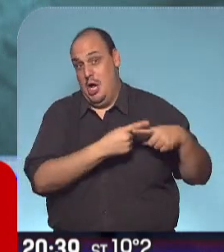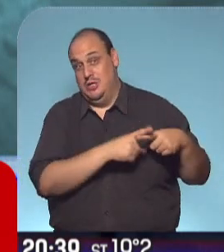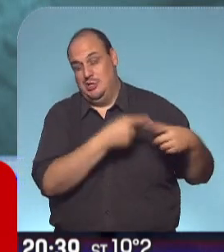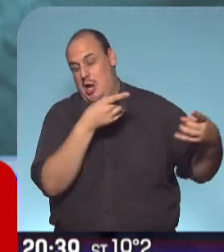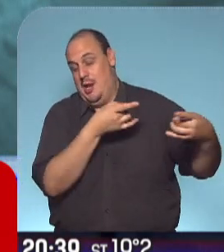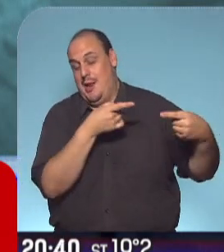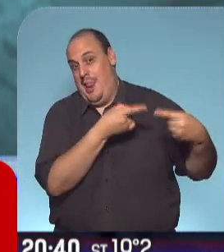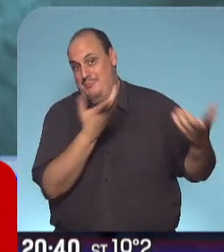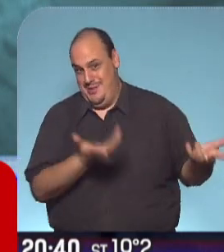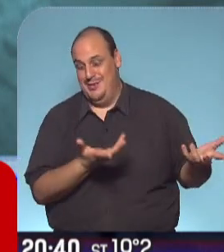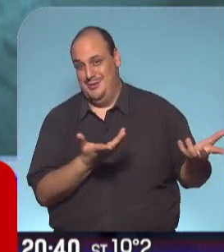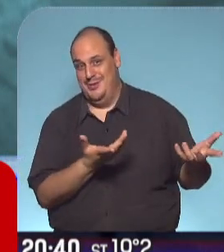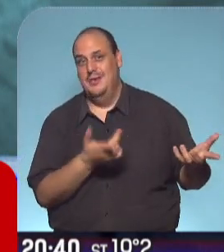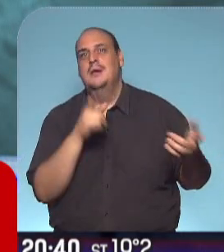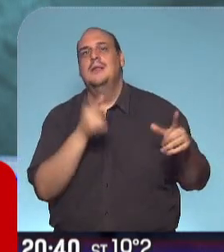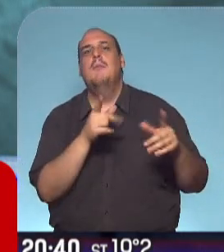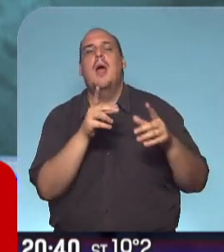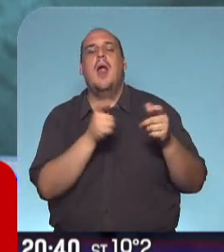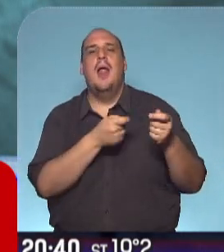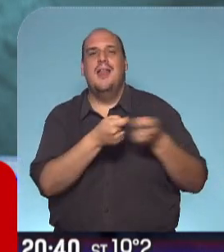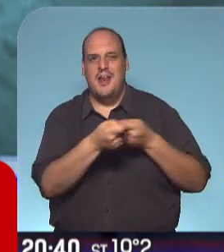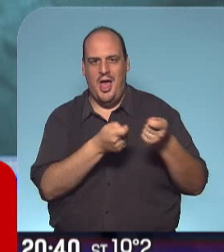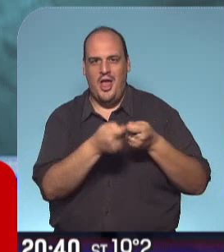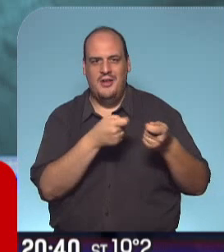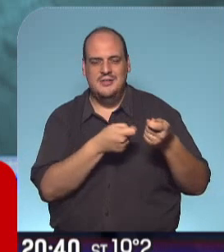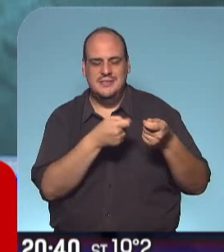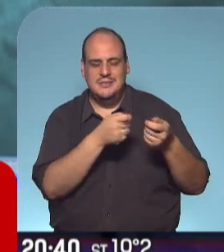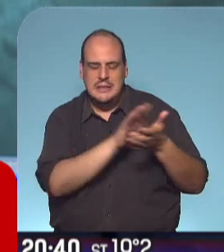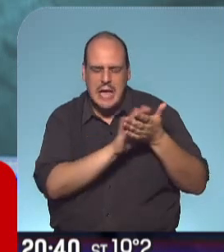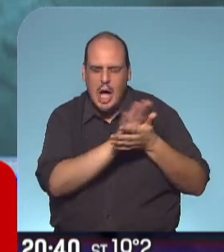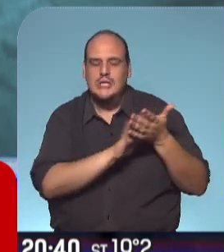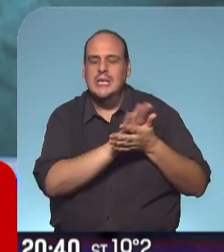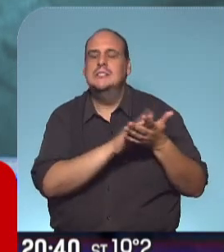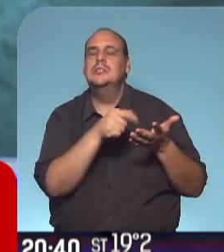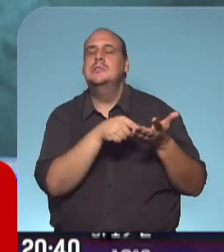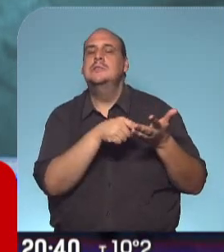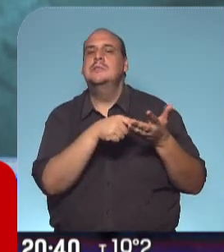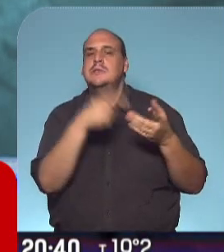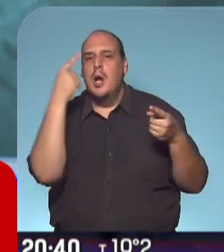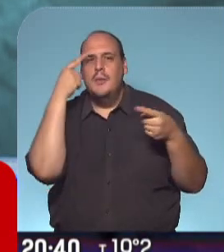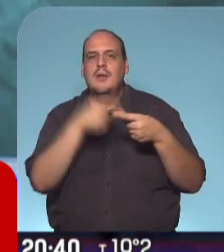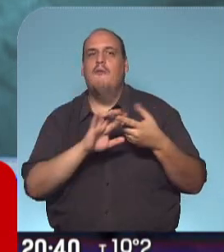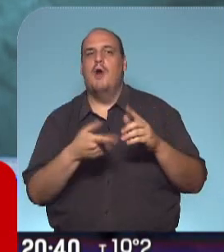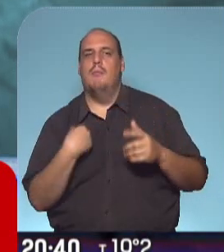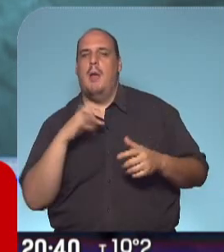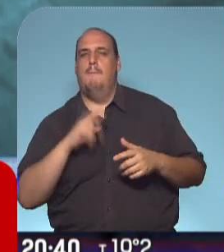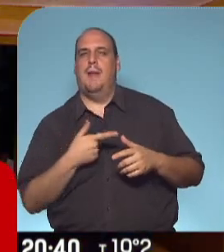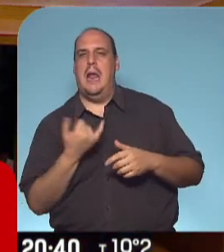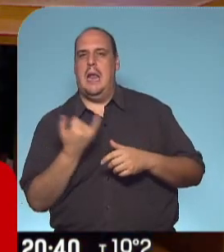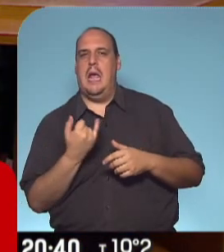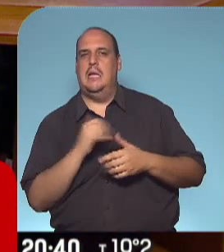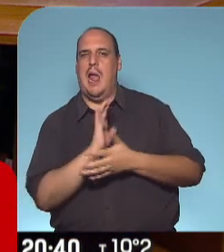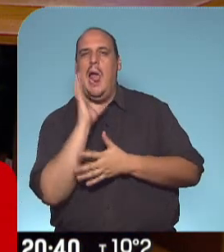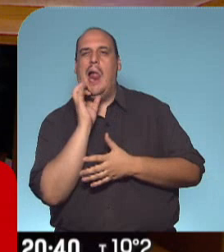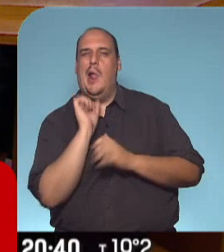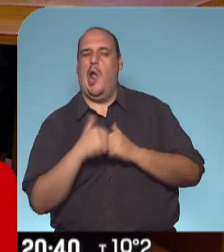dar demasiados detalles de lo que es la negociación, entiendo que quizás tenga que ver también en esto lo estratégico, para qué mostrar las cartas. Uno entiende que desde